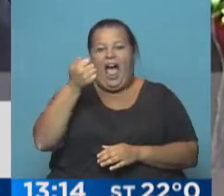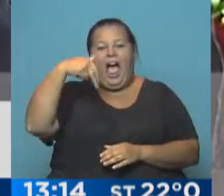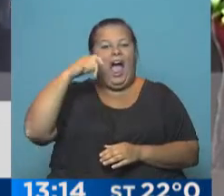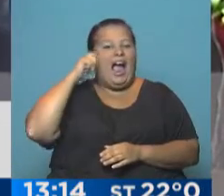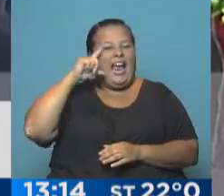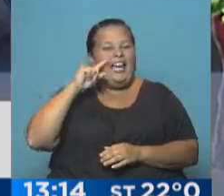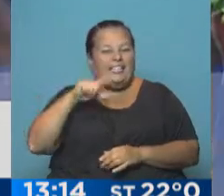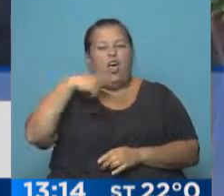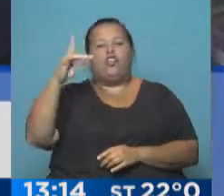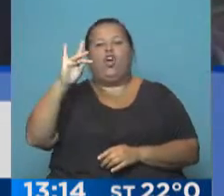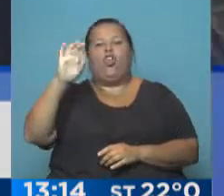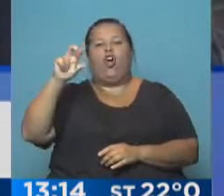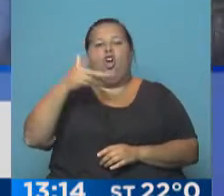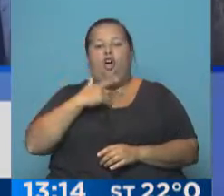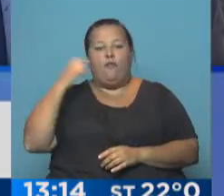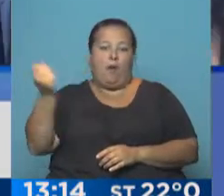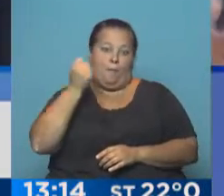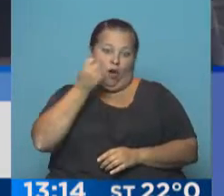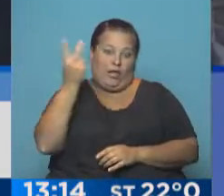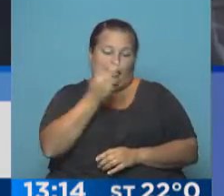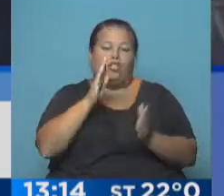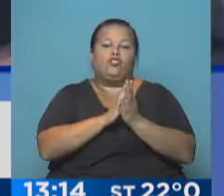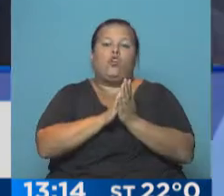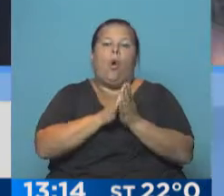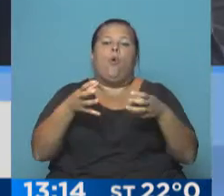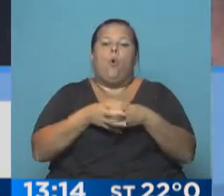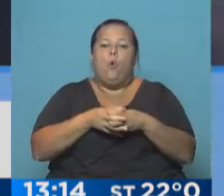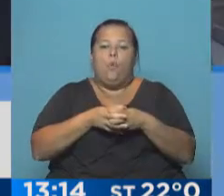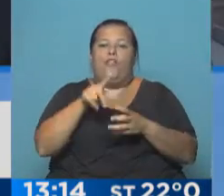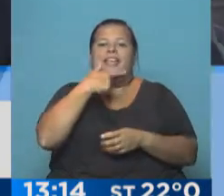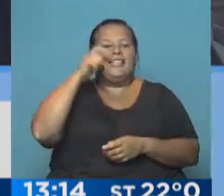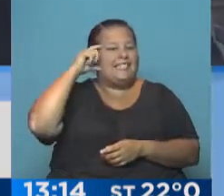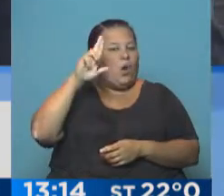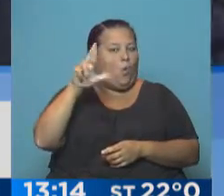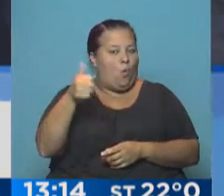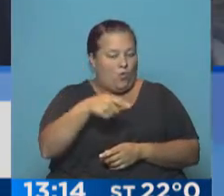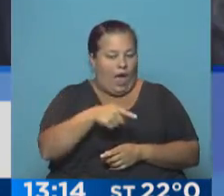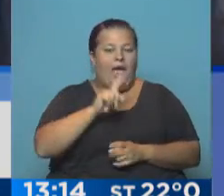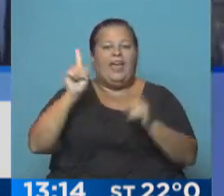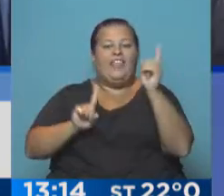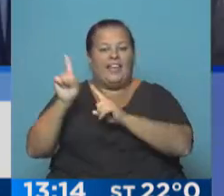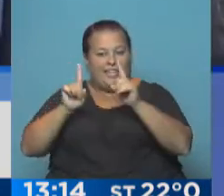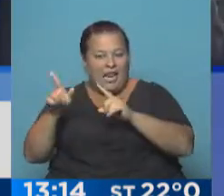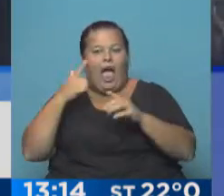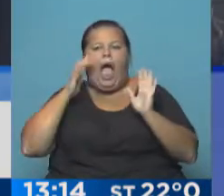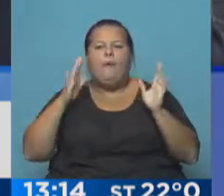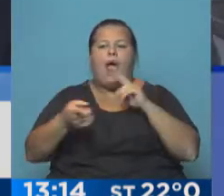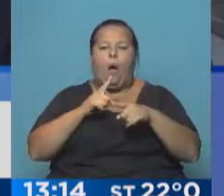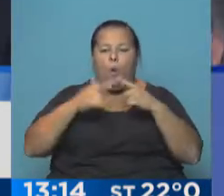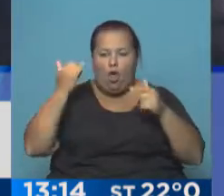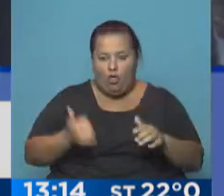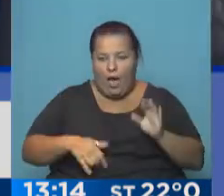Angelici más D'Onofrio, como banderas importantes de lo que es el movimiento de Segura o Seguristas y de Tinelistas, para ver si se pueden poner de